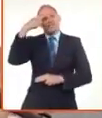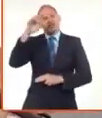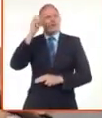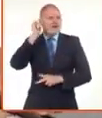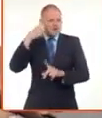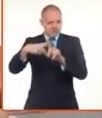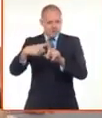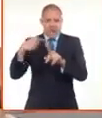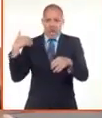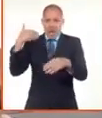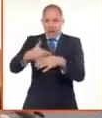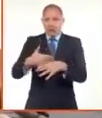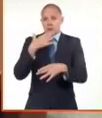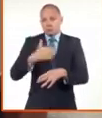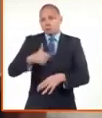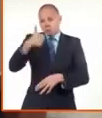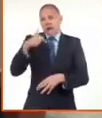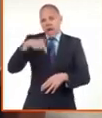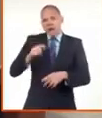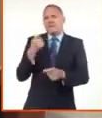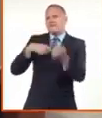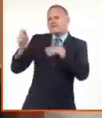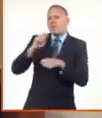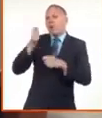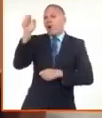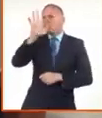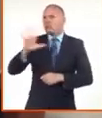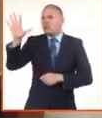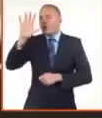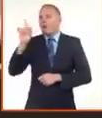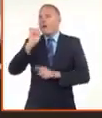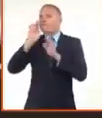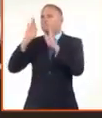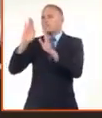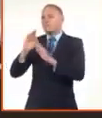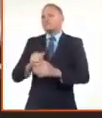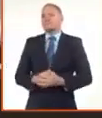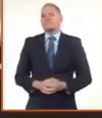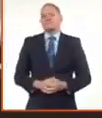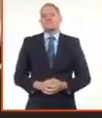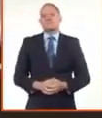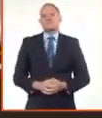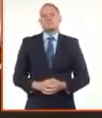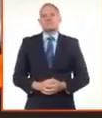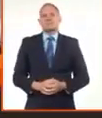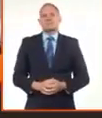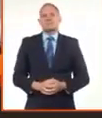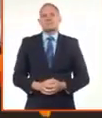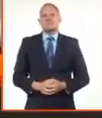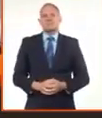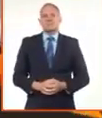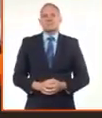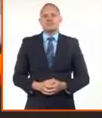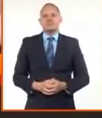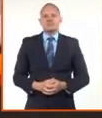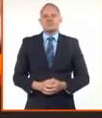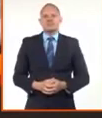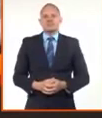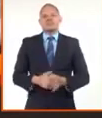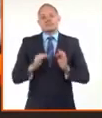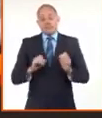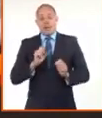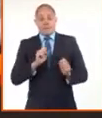hasta hoy que les permite llegar al mercado europeo fundamentalmente. Ofrecemos un servicio de desarrollo de software especializado